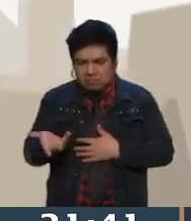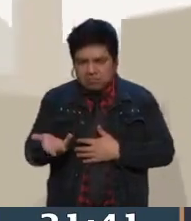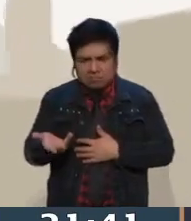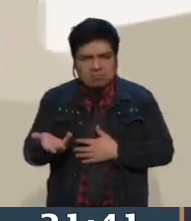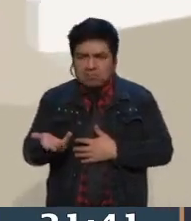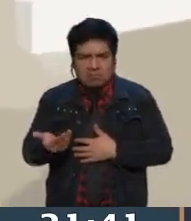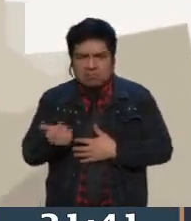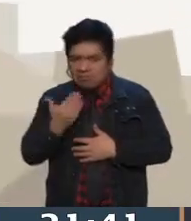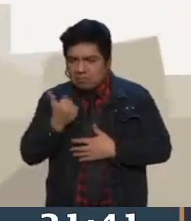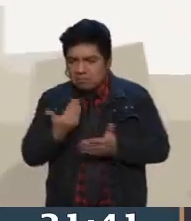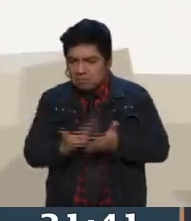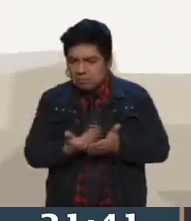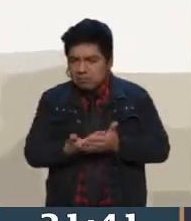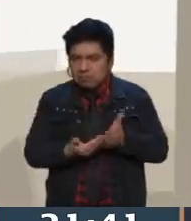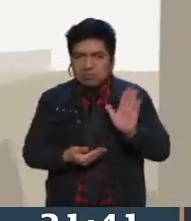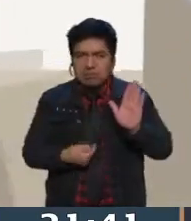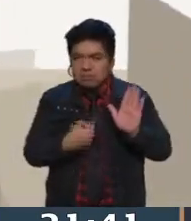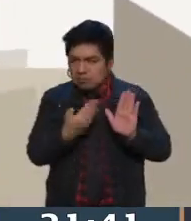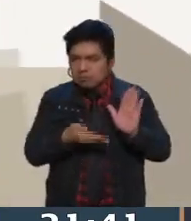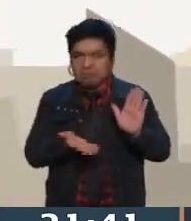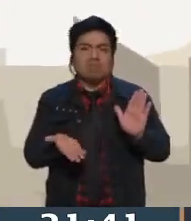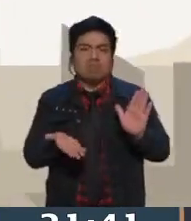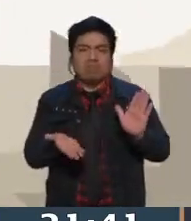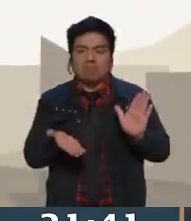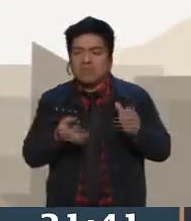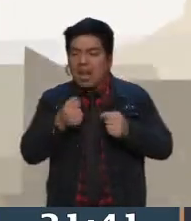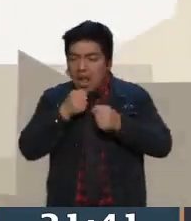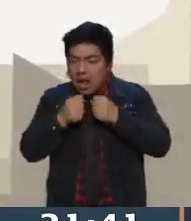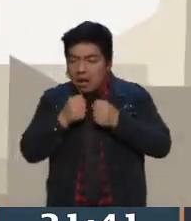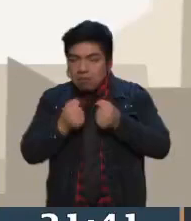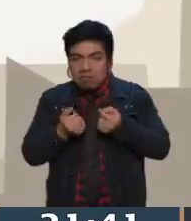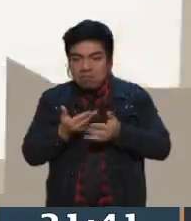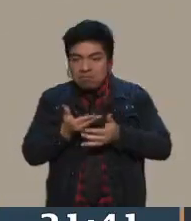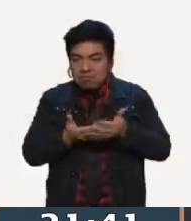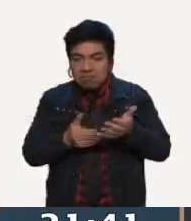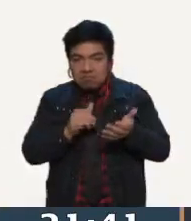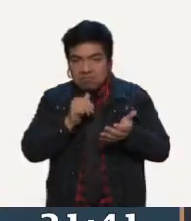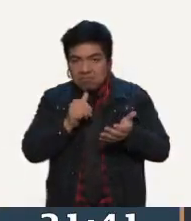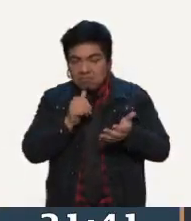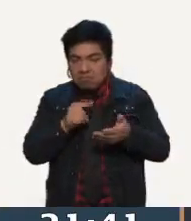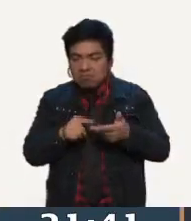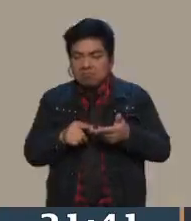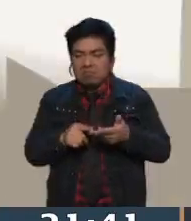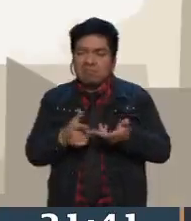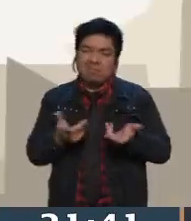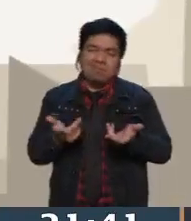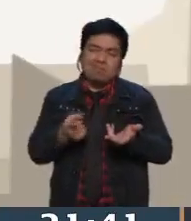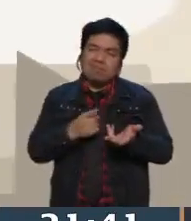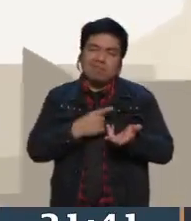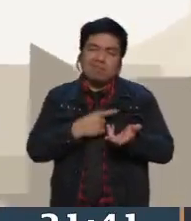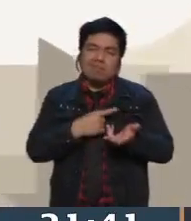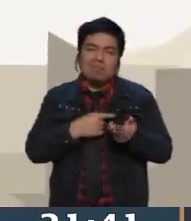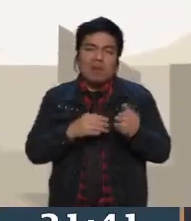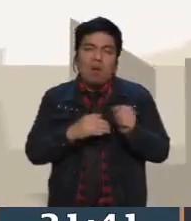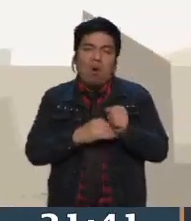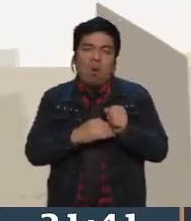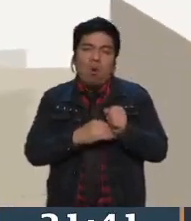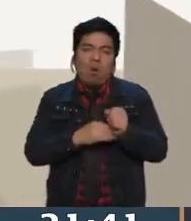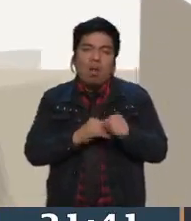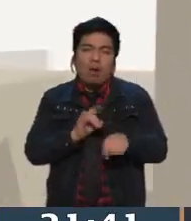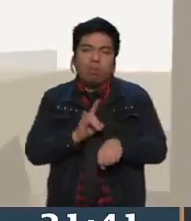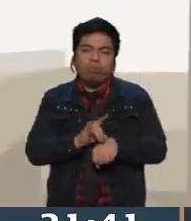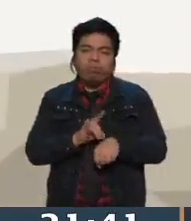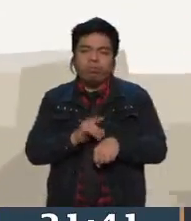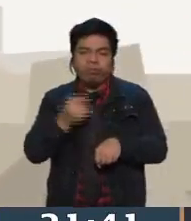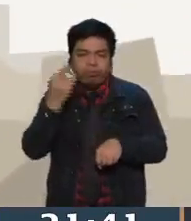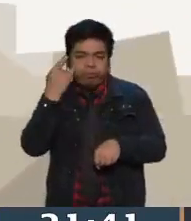supuesto no pudo ser comprobado, los reportajes no traían evidencias, tenían todo el olor a una campaña negra,